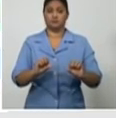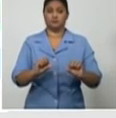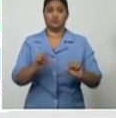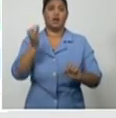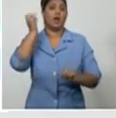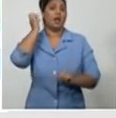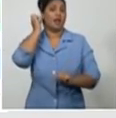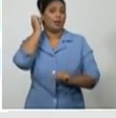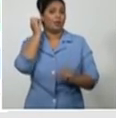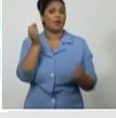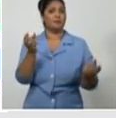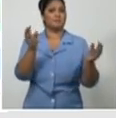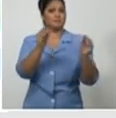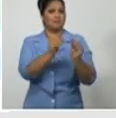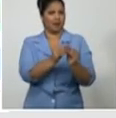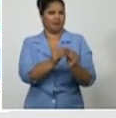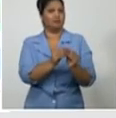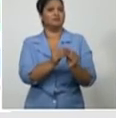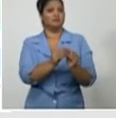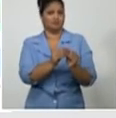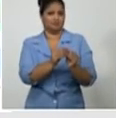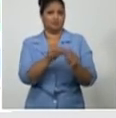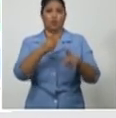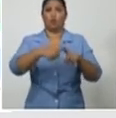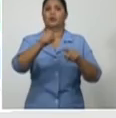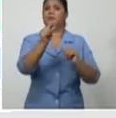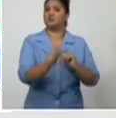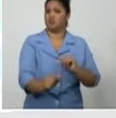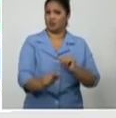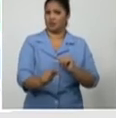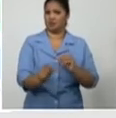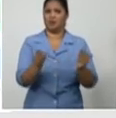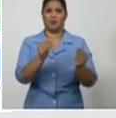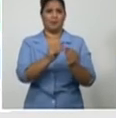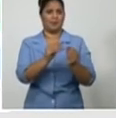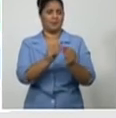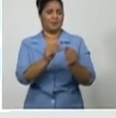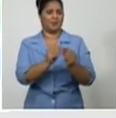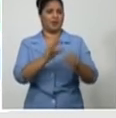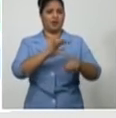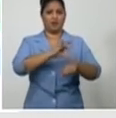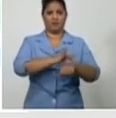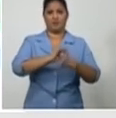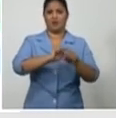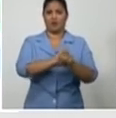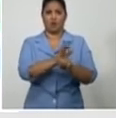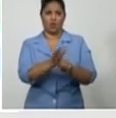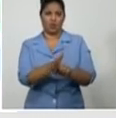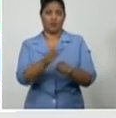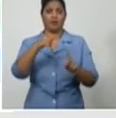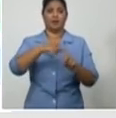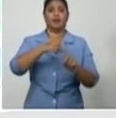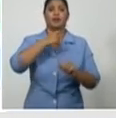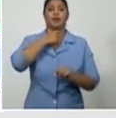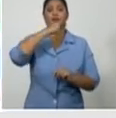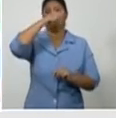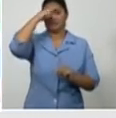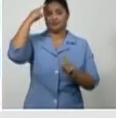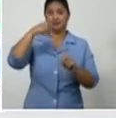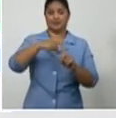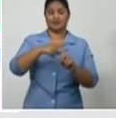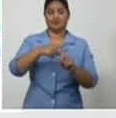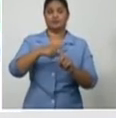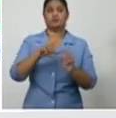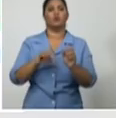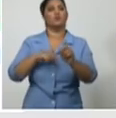caso positivo. Se confirmó con el test de antígeno, posteriormente se ingresa, se le hizo PCR que